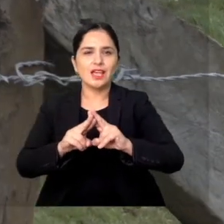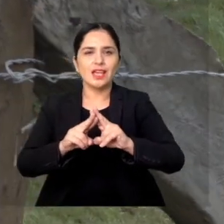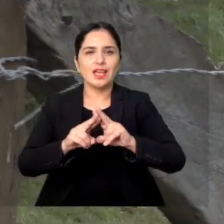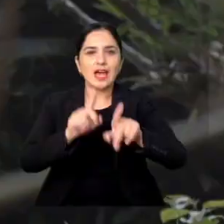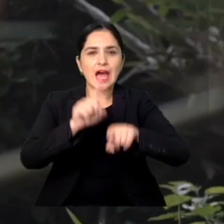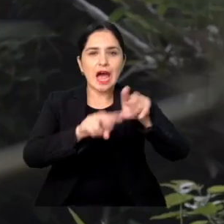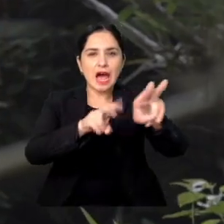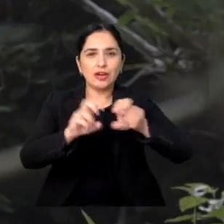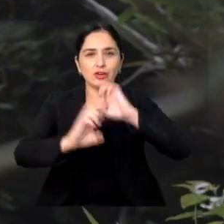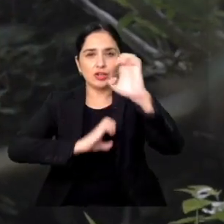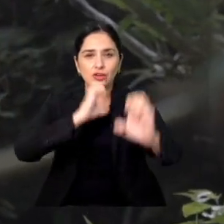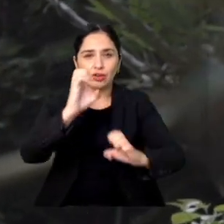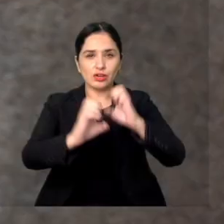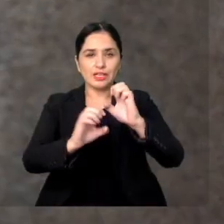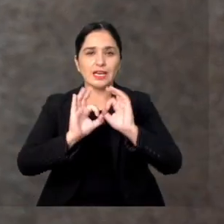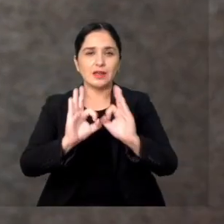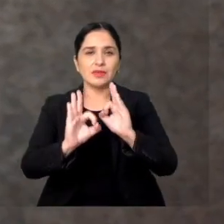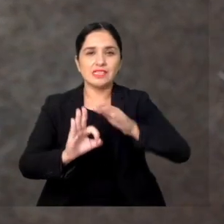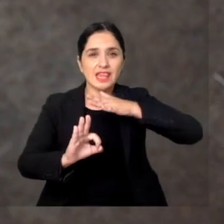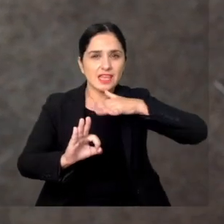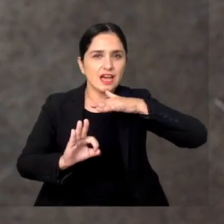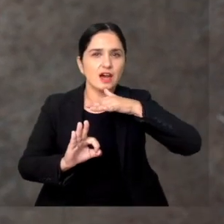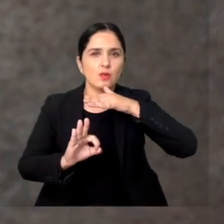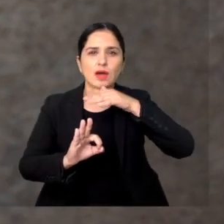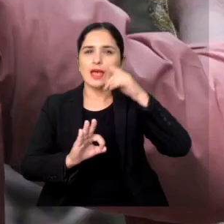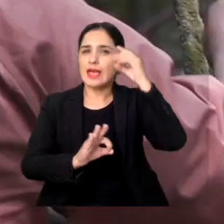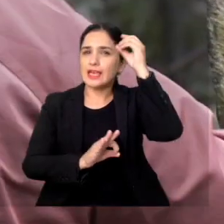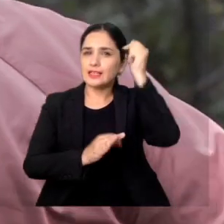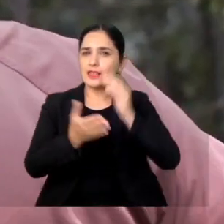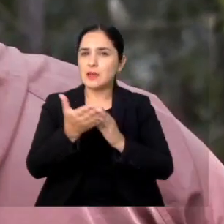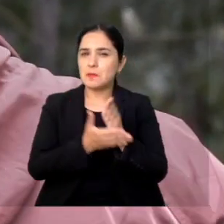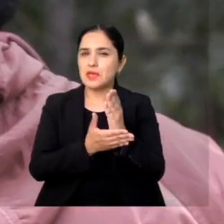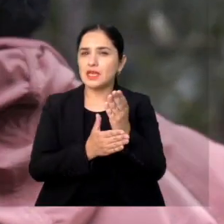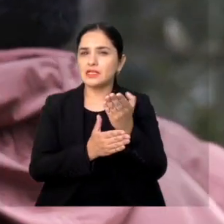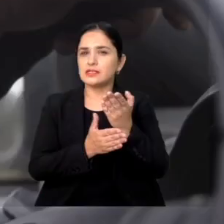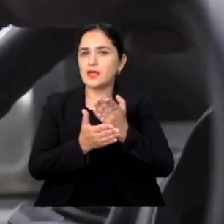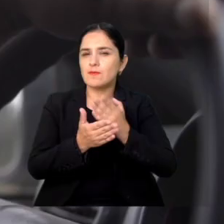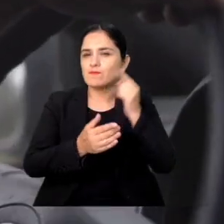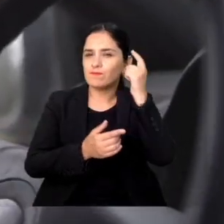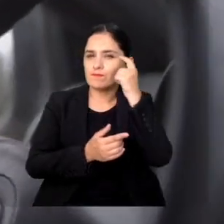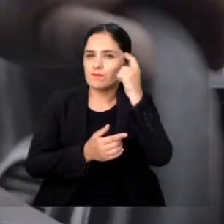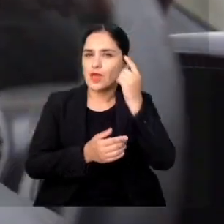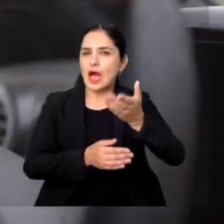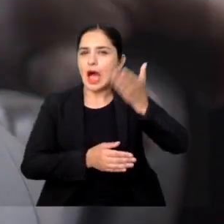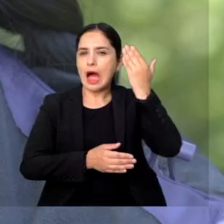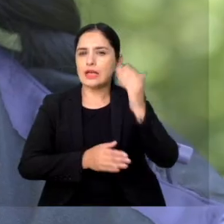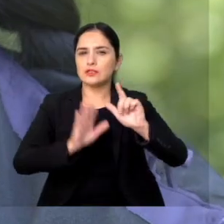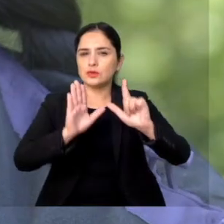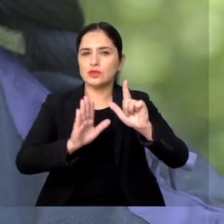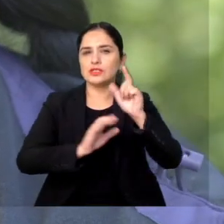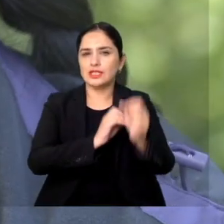principalmente restaurar los flujos de agua. Esta iniciativa comienza a gestarse hace alrededor de 7